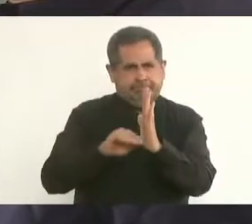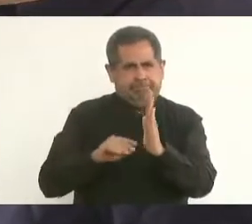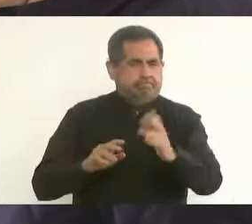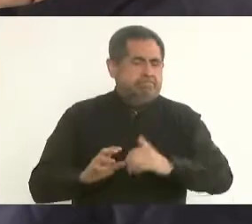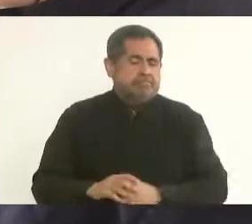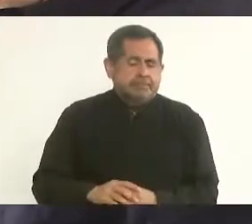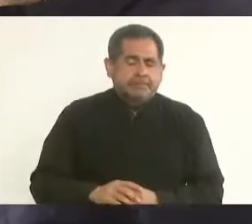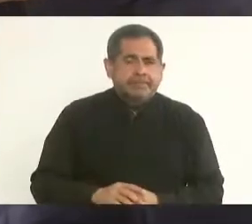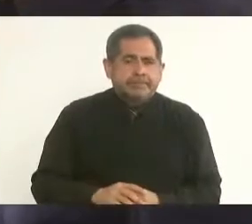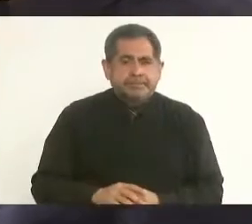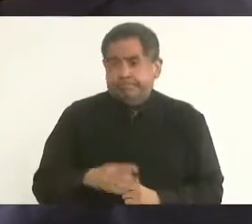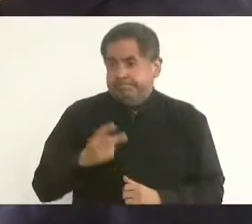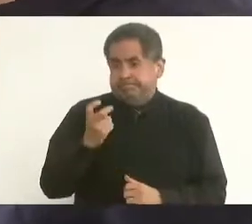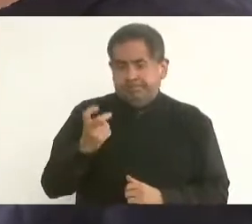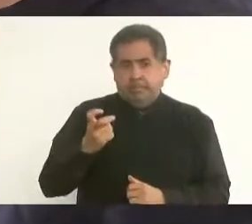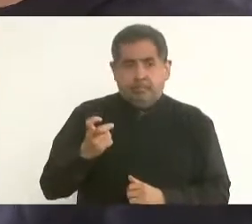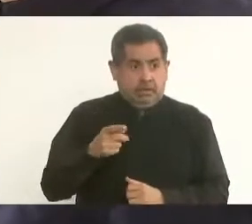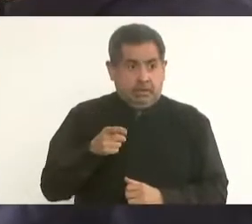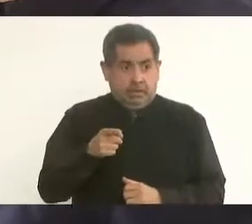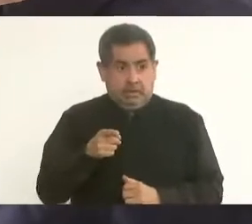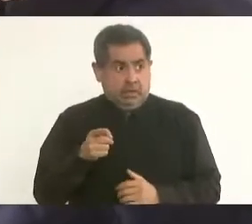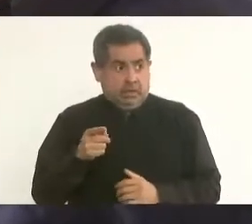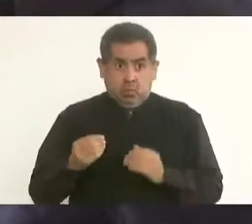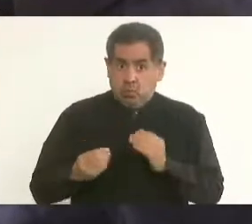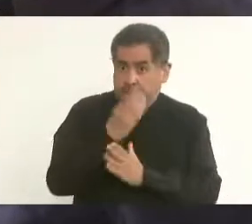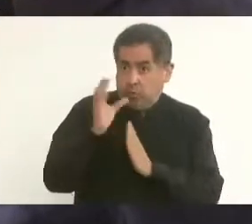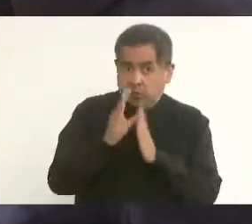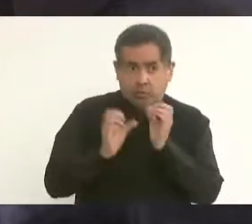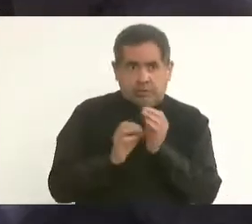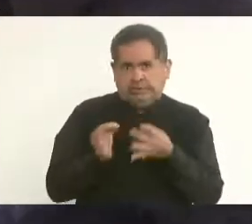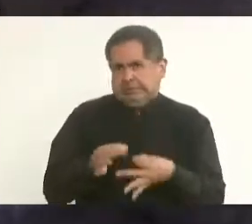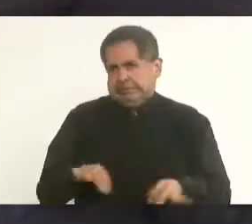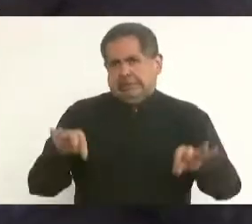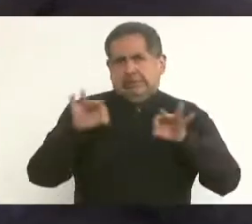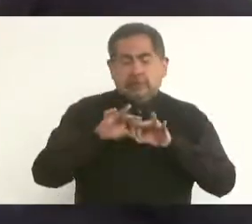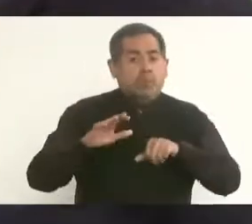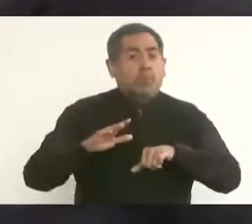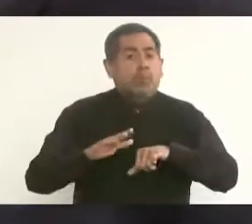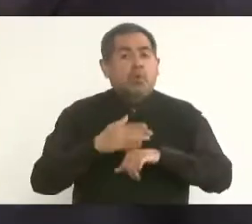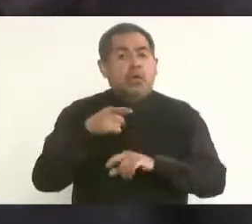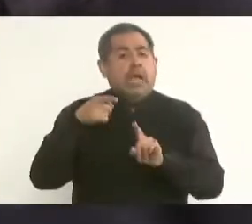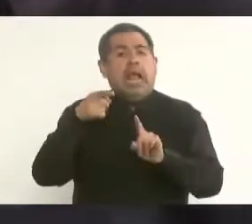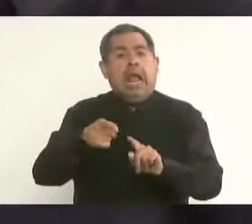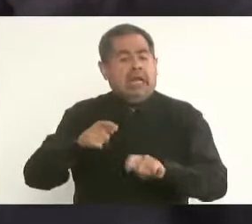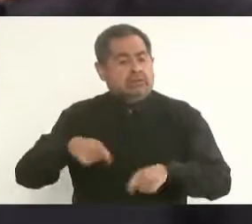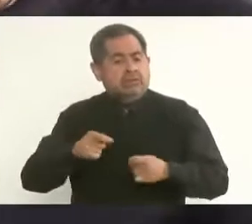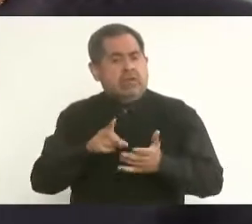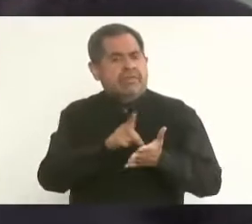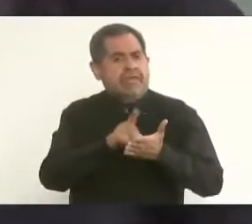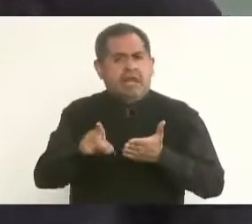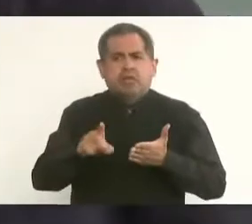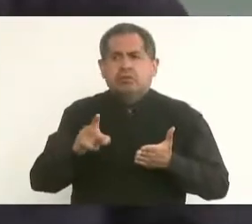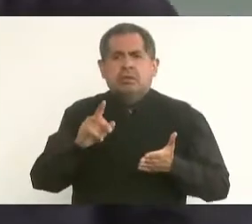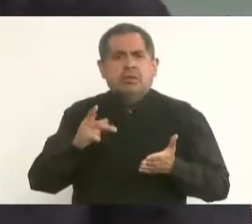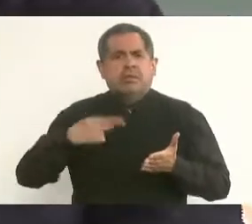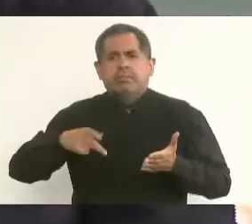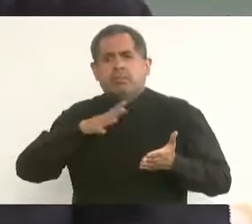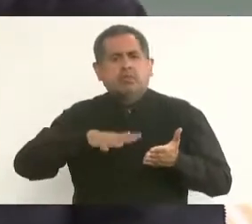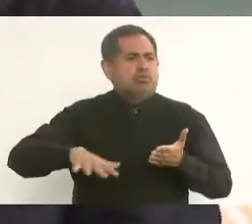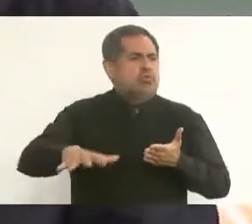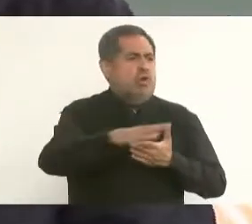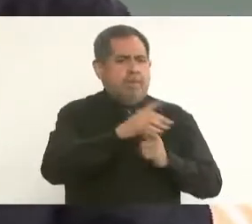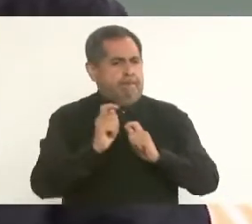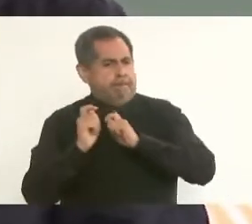Y esto fue muy importante porque ahí se consagraron los derechos del pueblo,